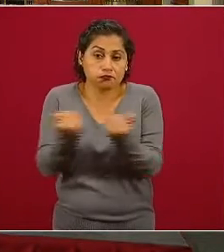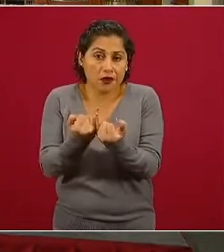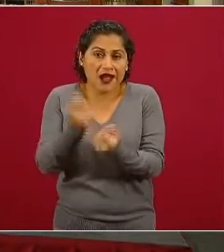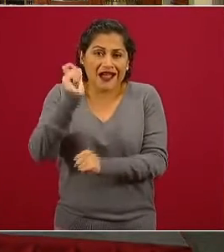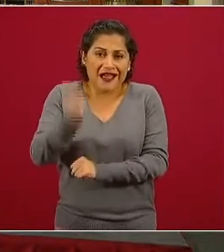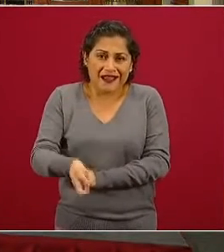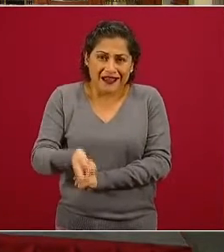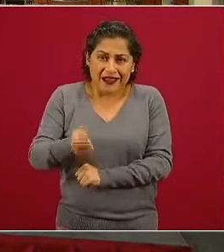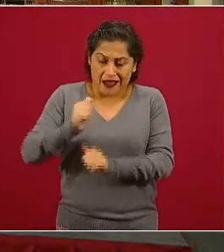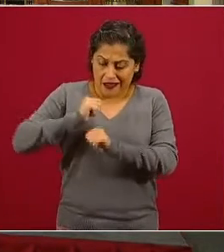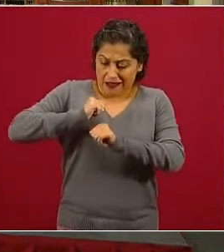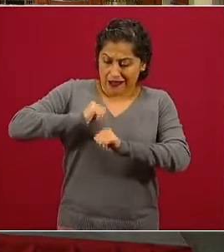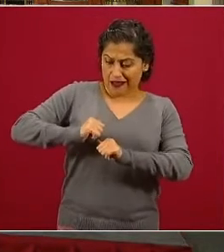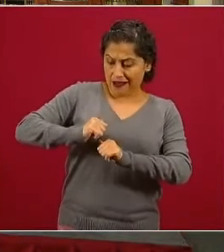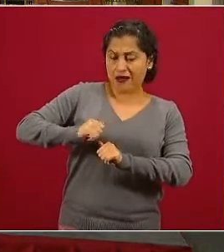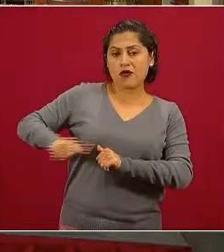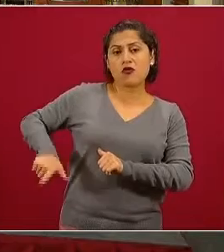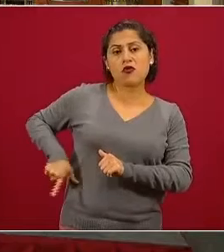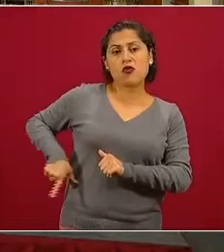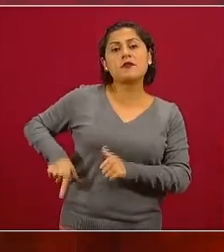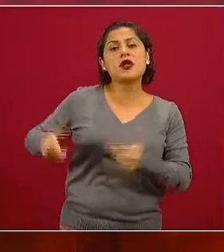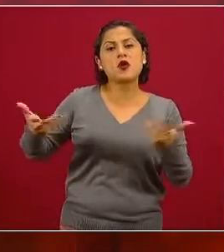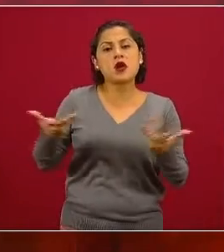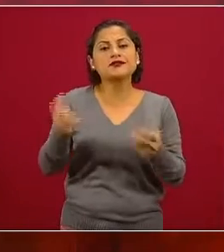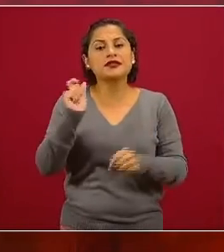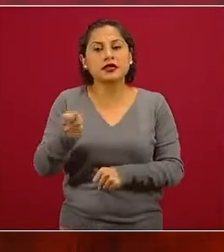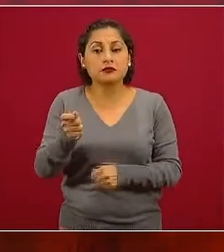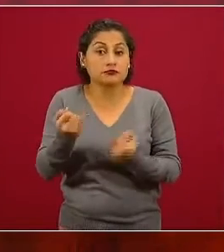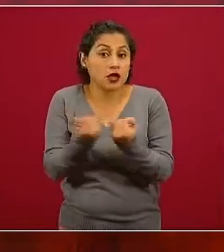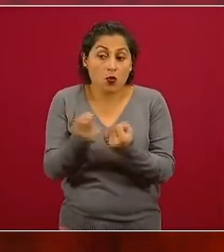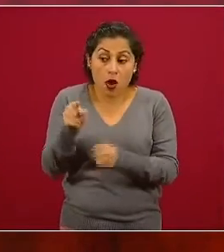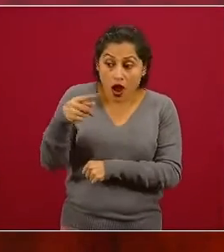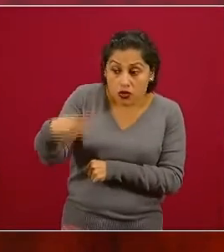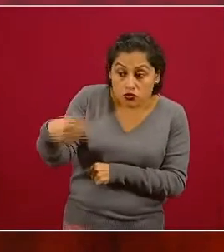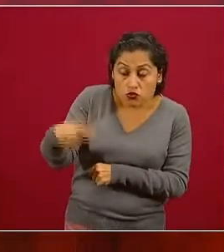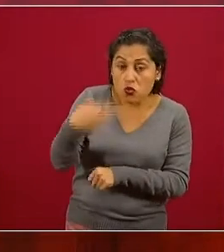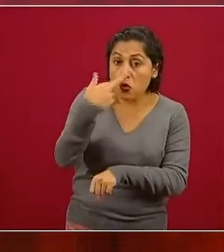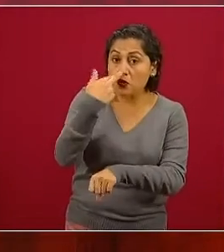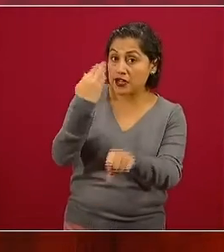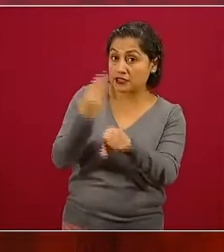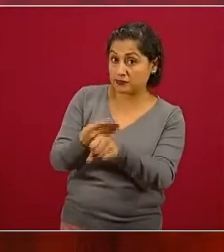al espíritu democrático del doctor Gatell, que aquí contesta todas las preguntas que le hacen, hasta las más,